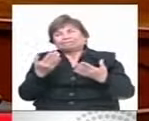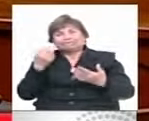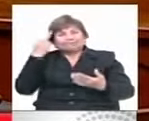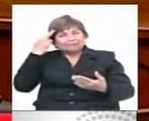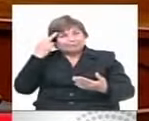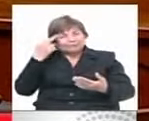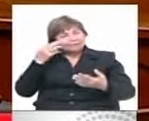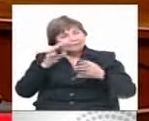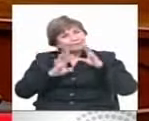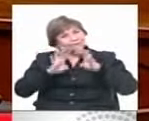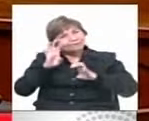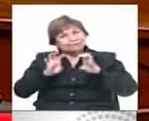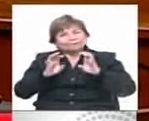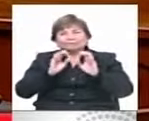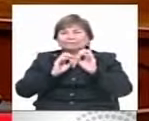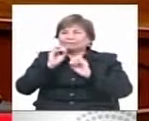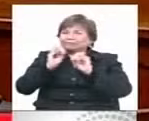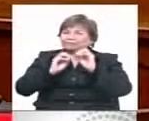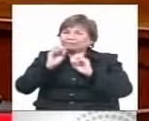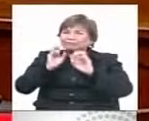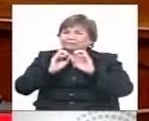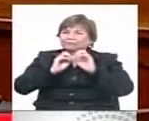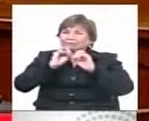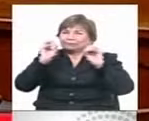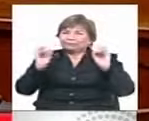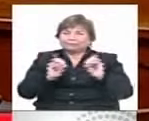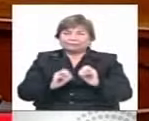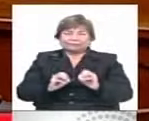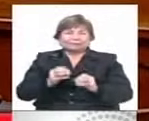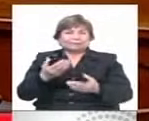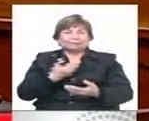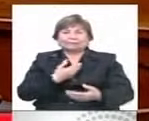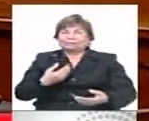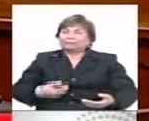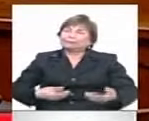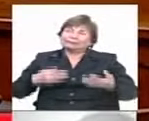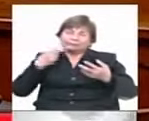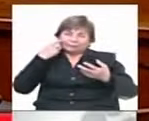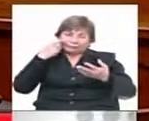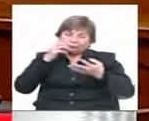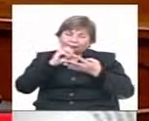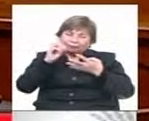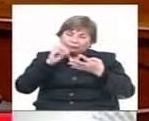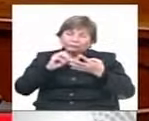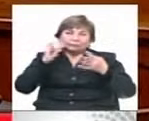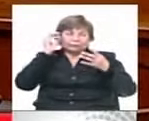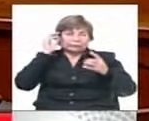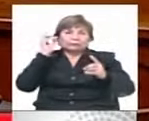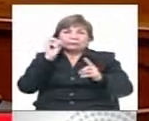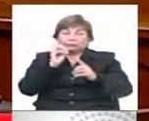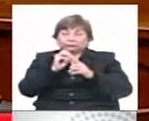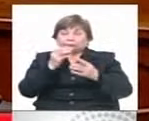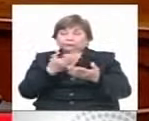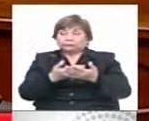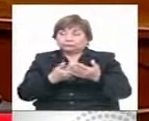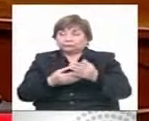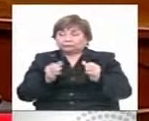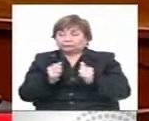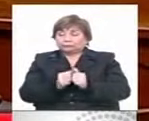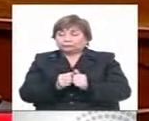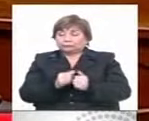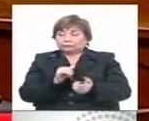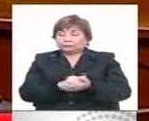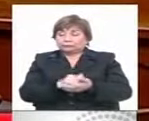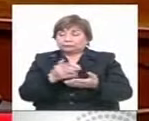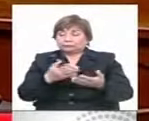haremos una evaluación de la estructura y organización del Estado a fin de identificar oportunidades de fusión o fortalecimiento de